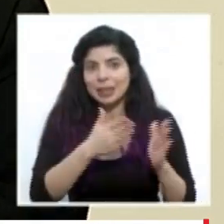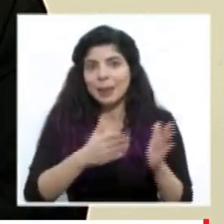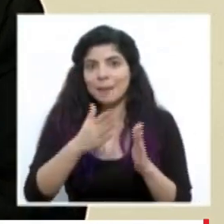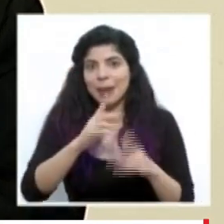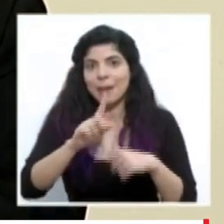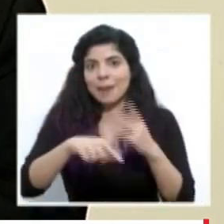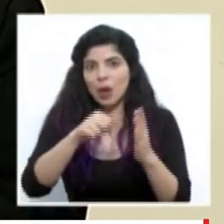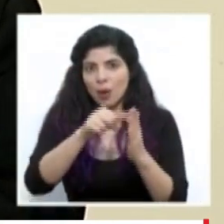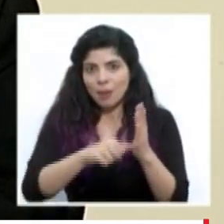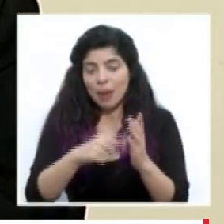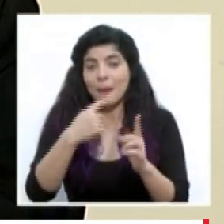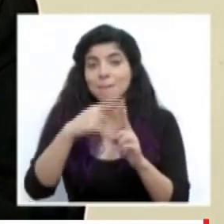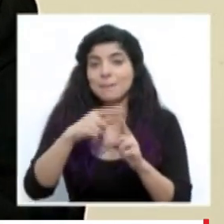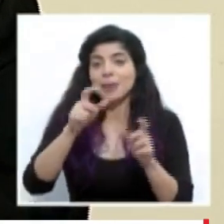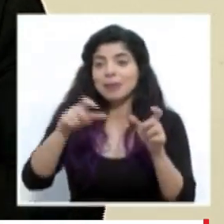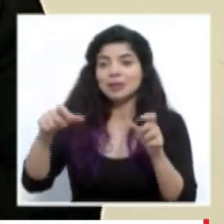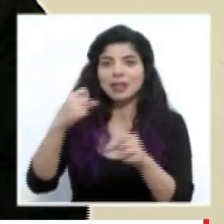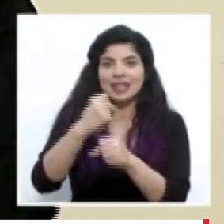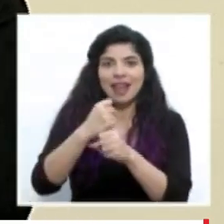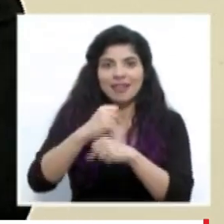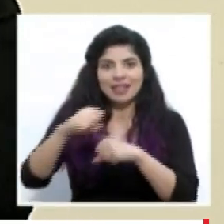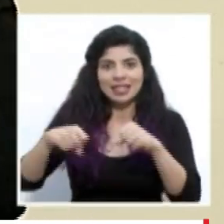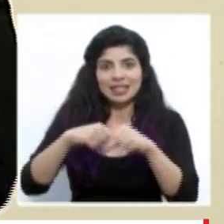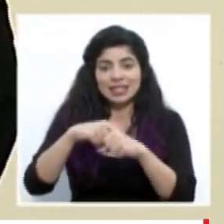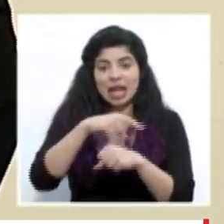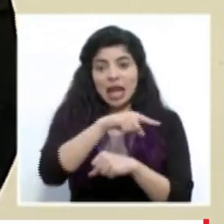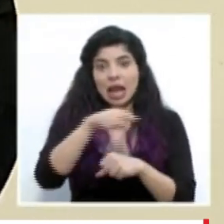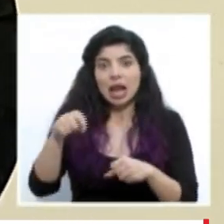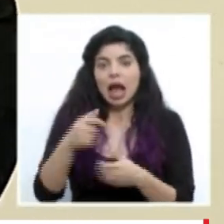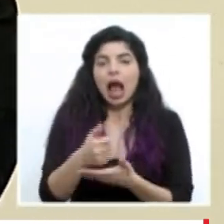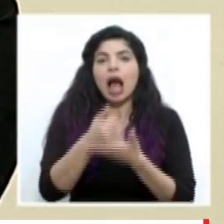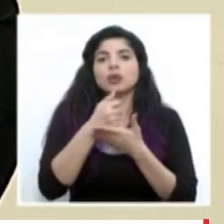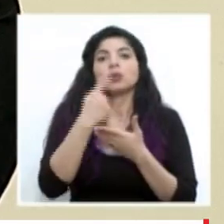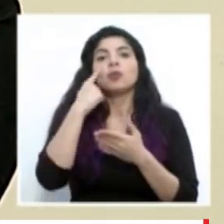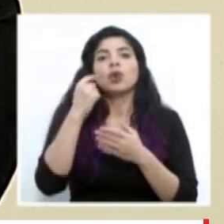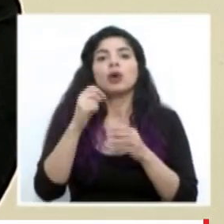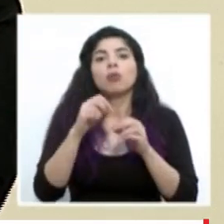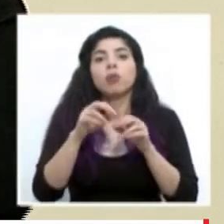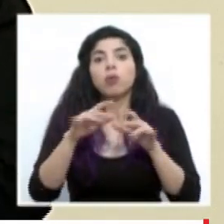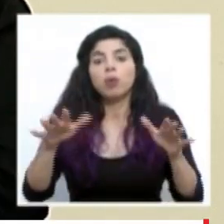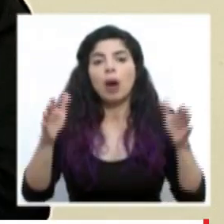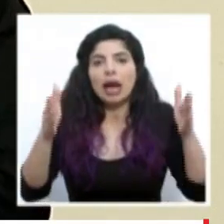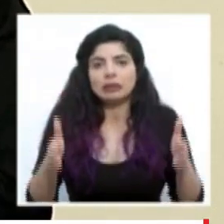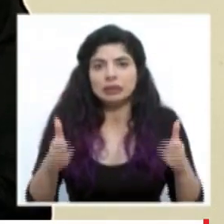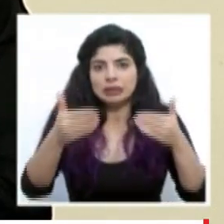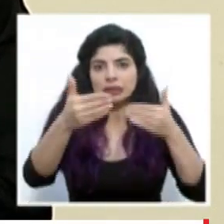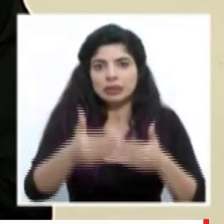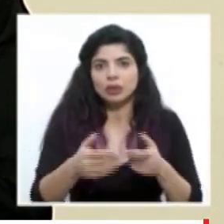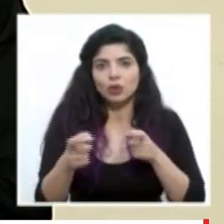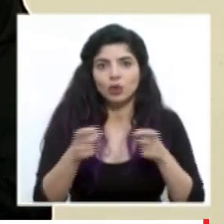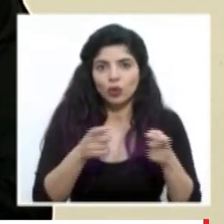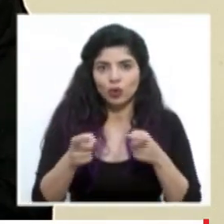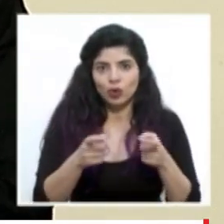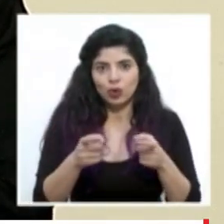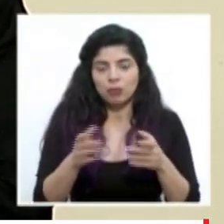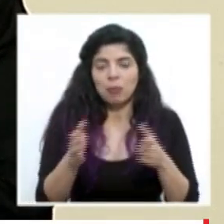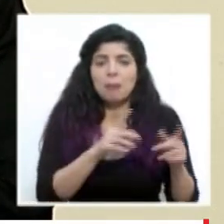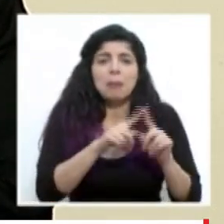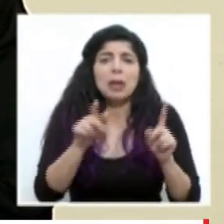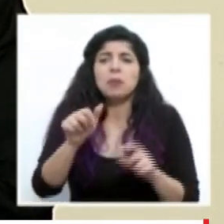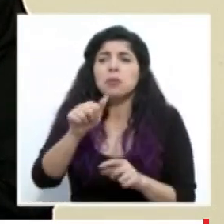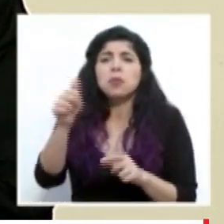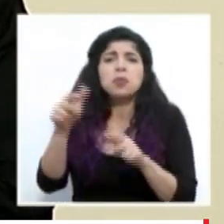operarse y también al personal de sala, y eso permitió controlar ese brote. Pero en una zona, por ejemplo, no